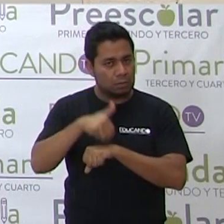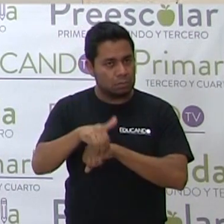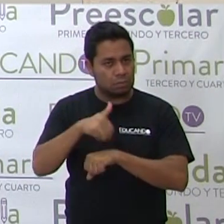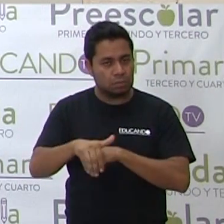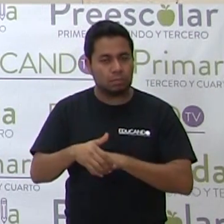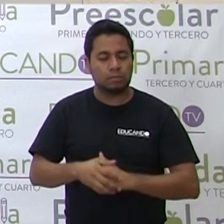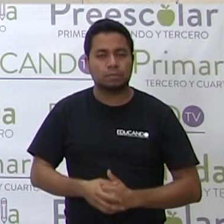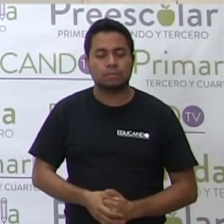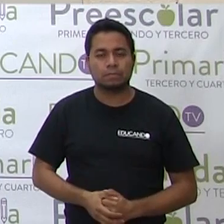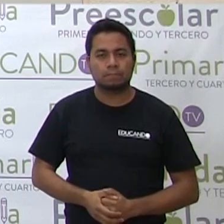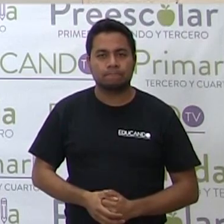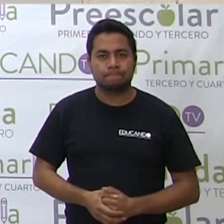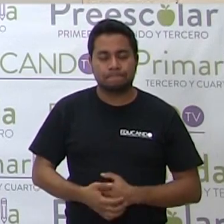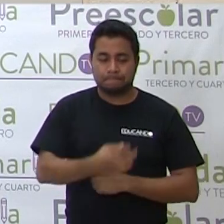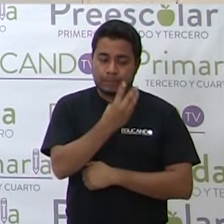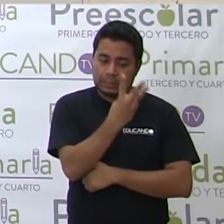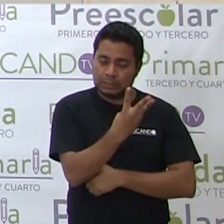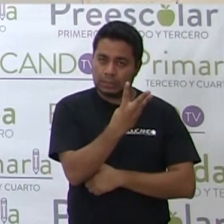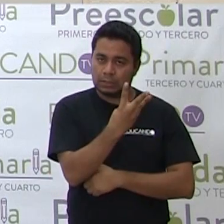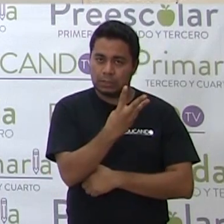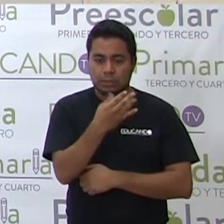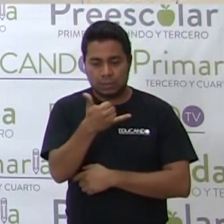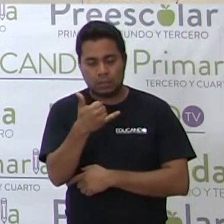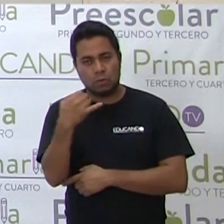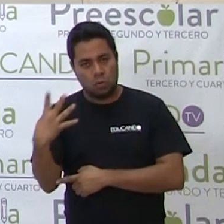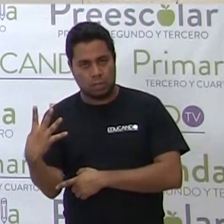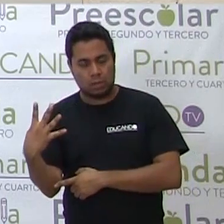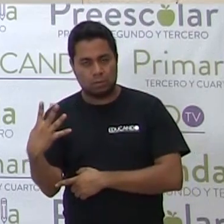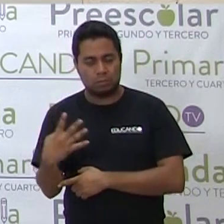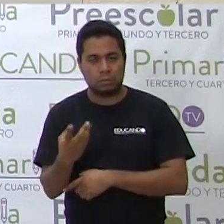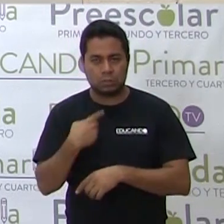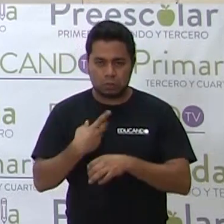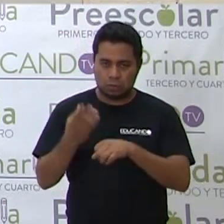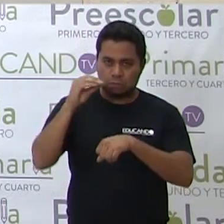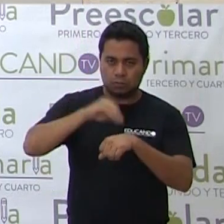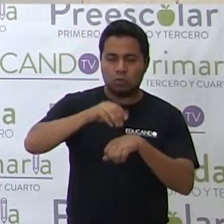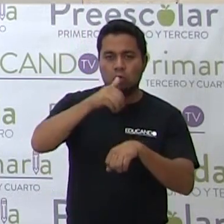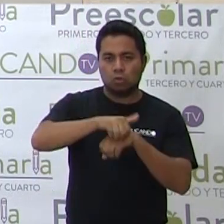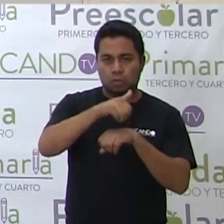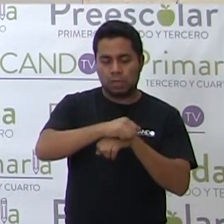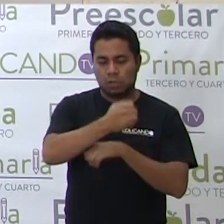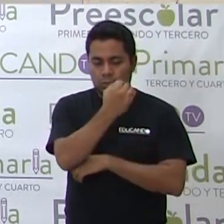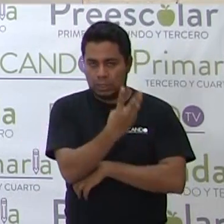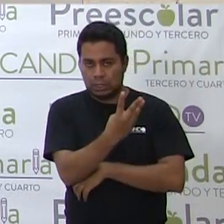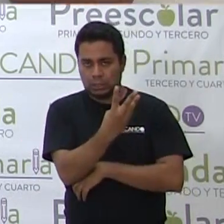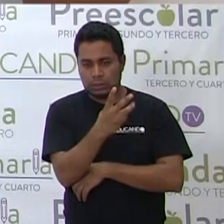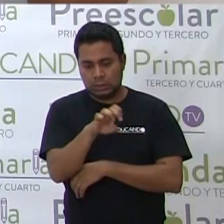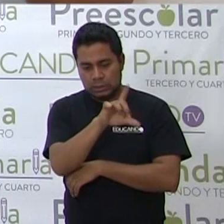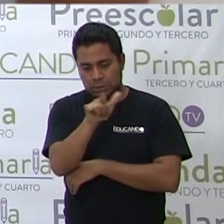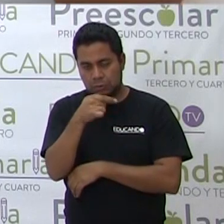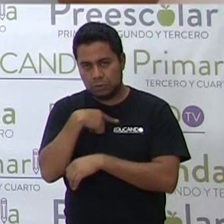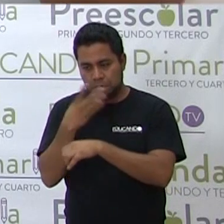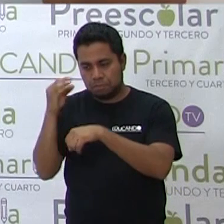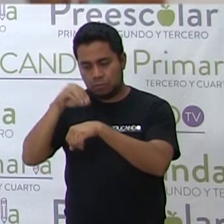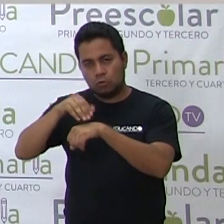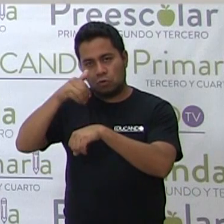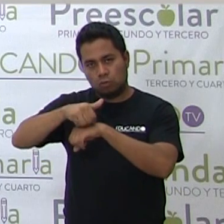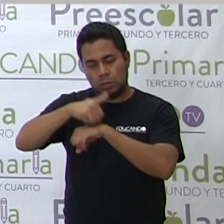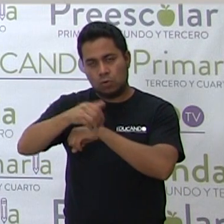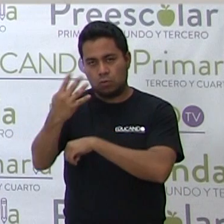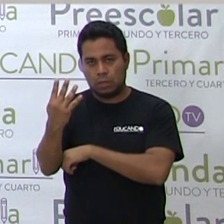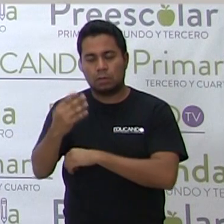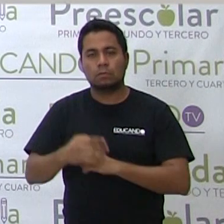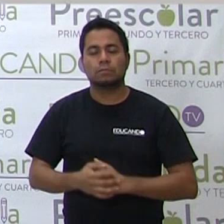números tres y cu ponemos el número tres y ponemos el número